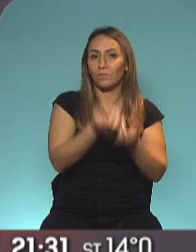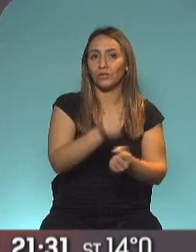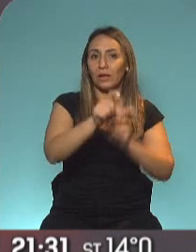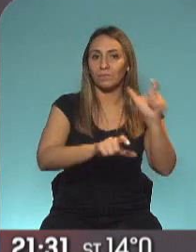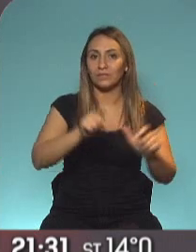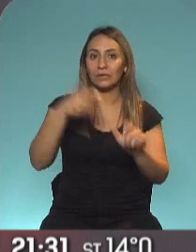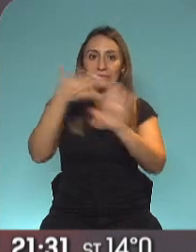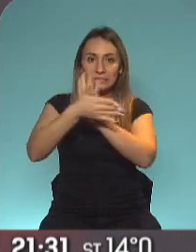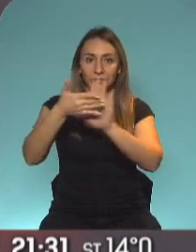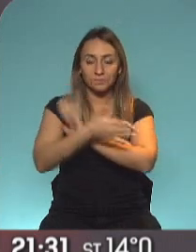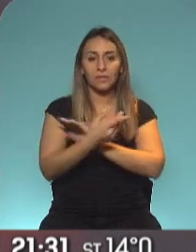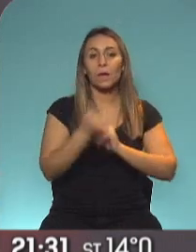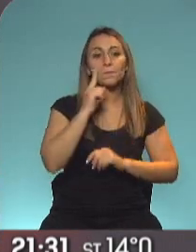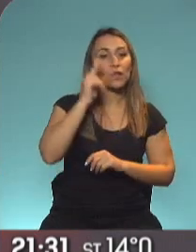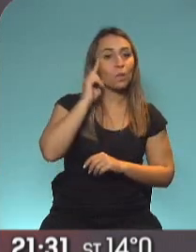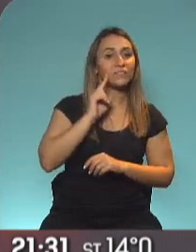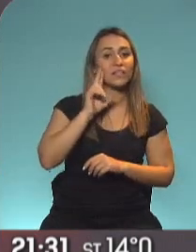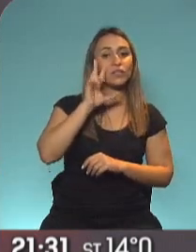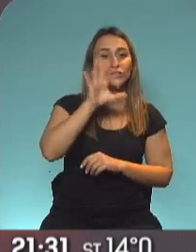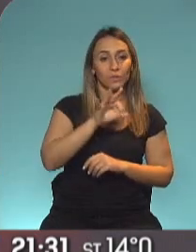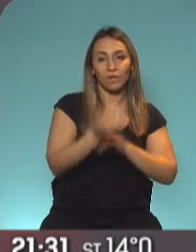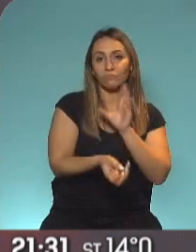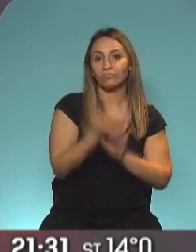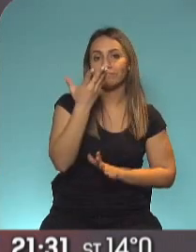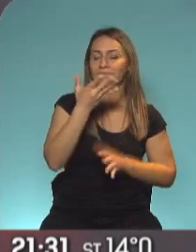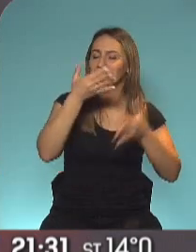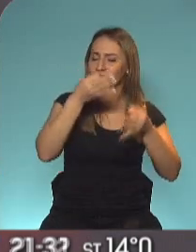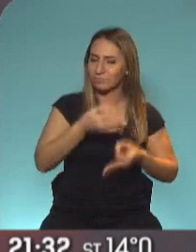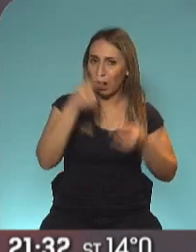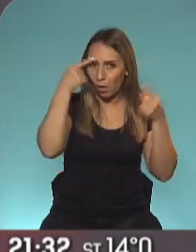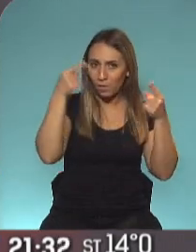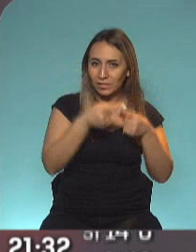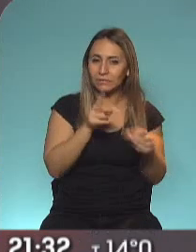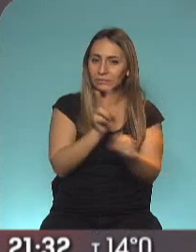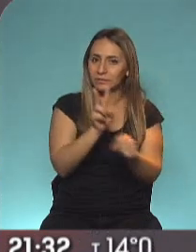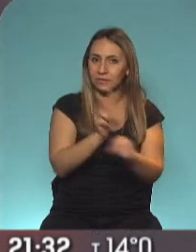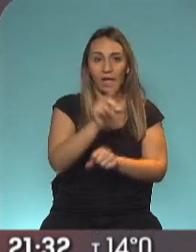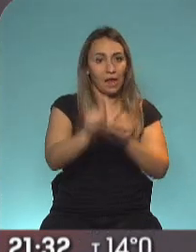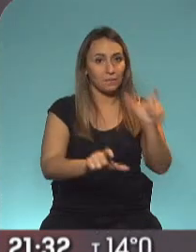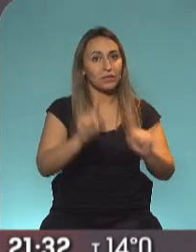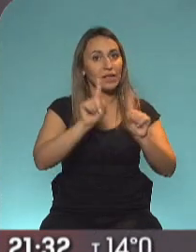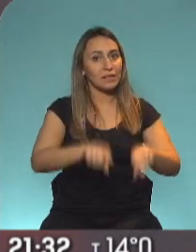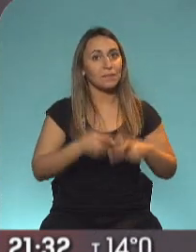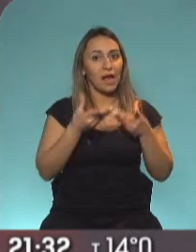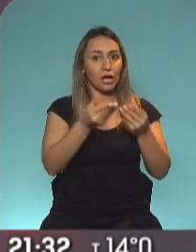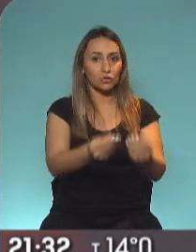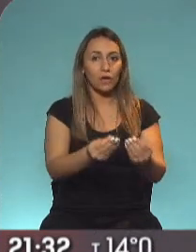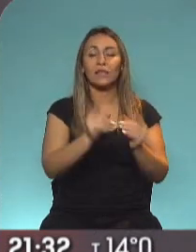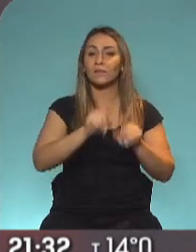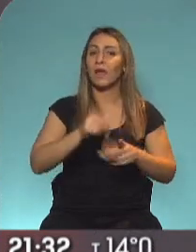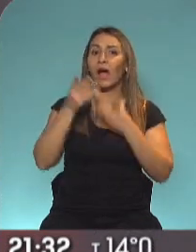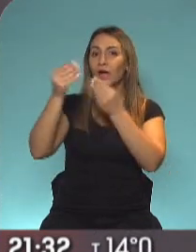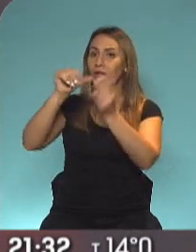y fundamentalmente su función es brindar ayuda a los refugiados y ayudar a los países a encontrar